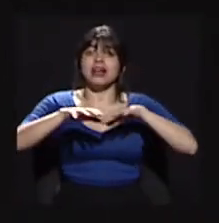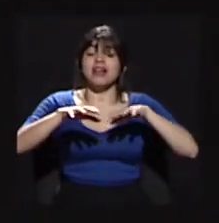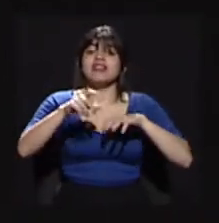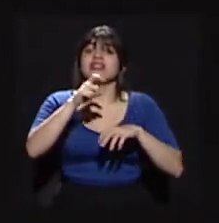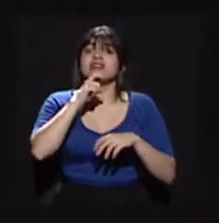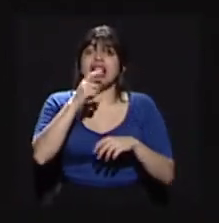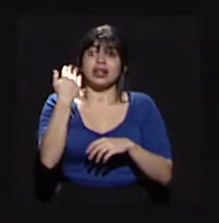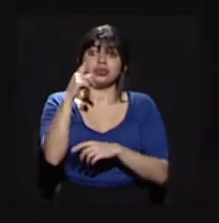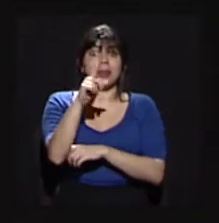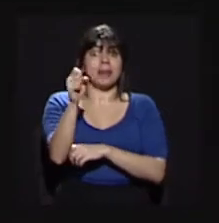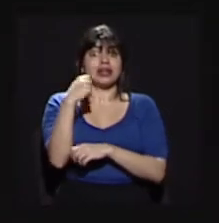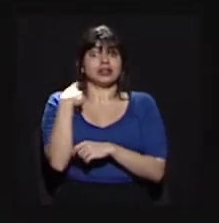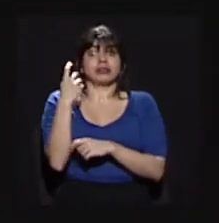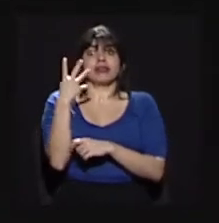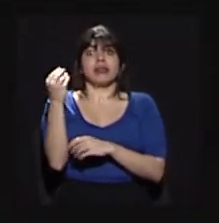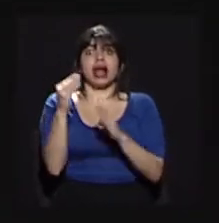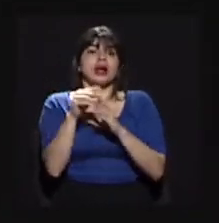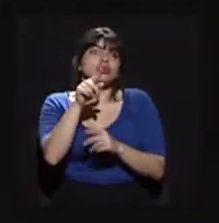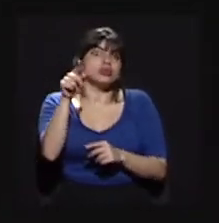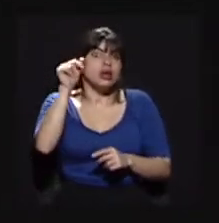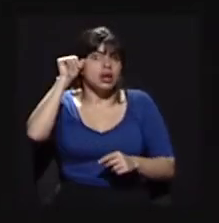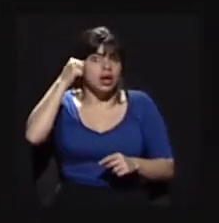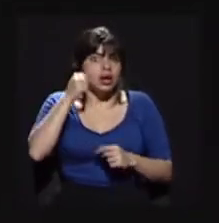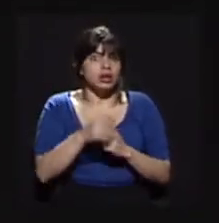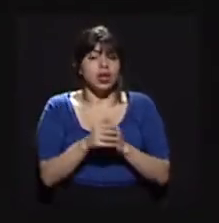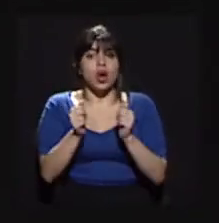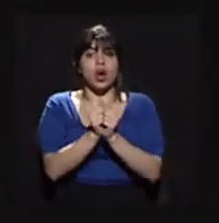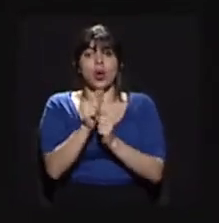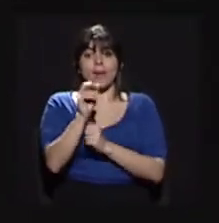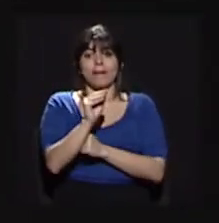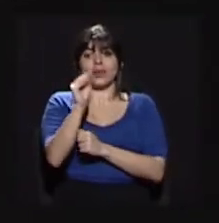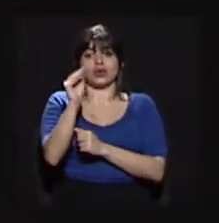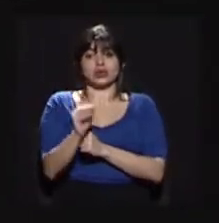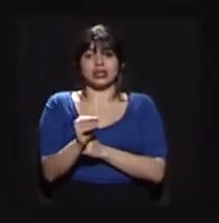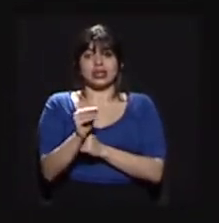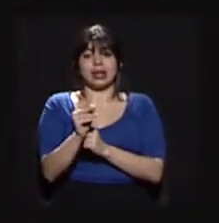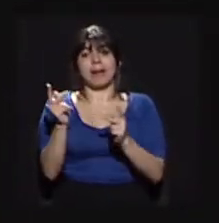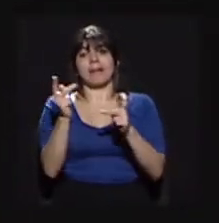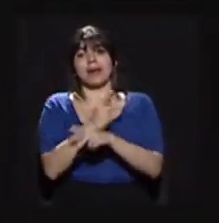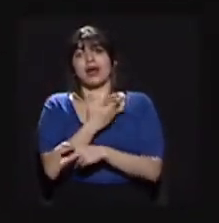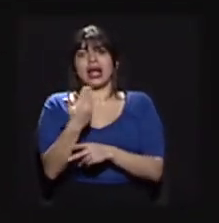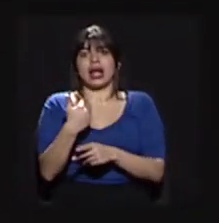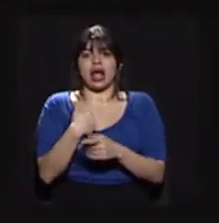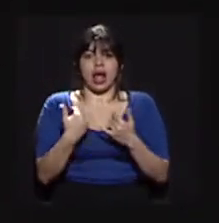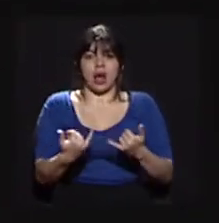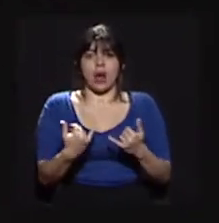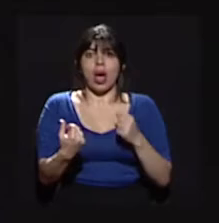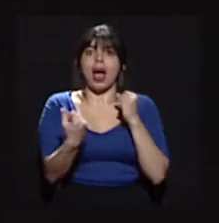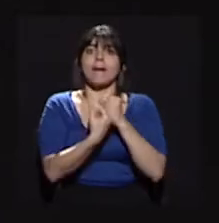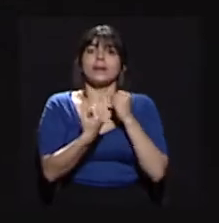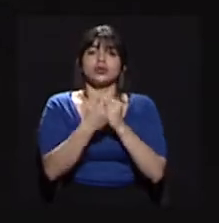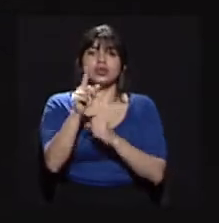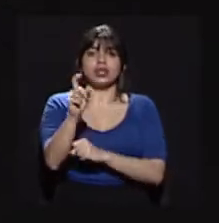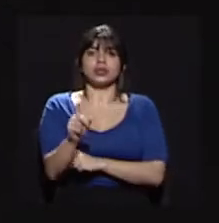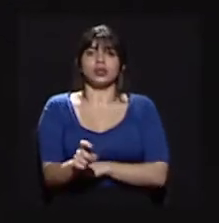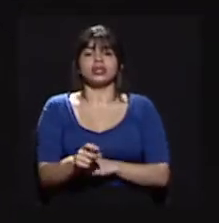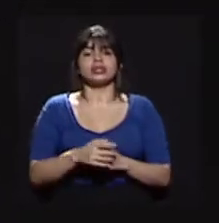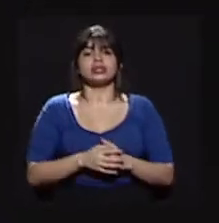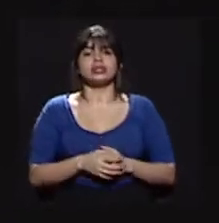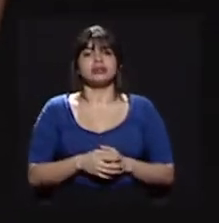estaba por irme para la casa ustedes recordarán con un porcentaje que era bastante peor que el que tengo hoy de apoyo en las encuestas